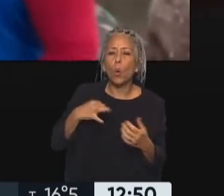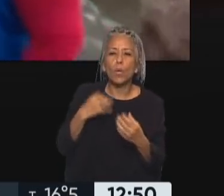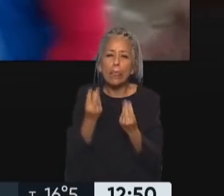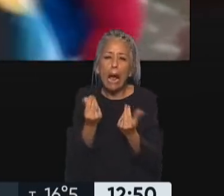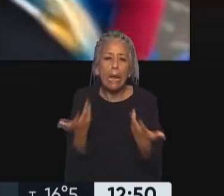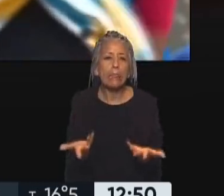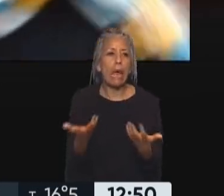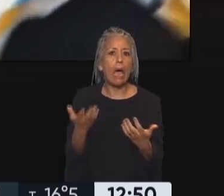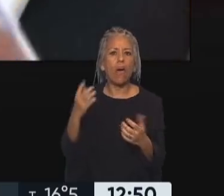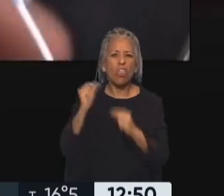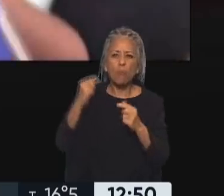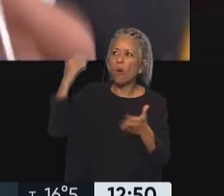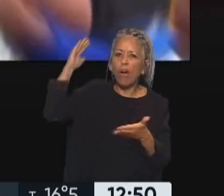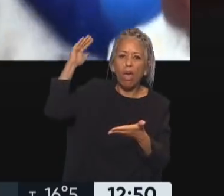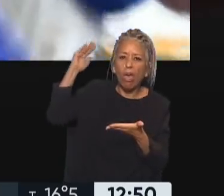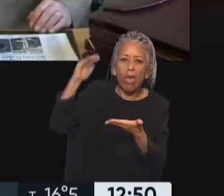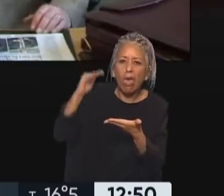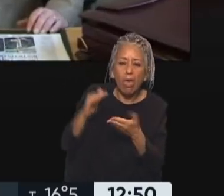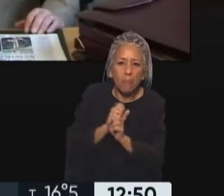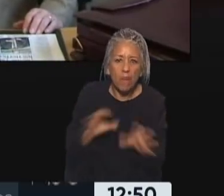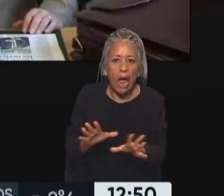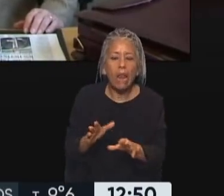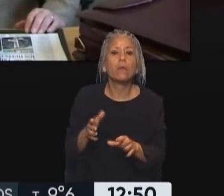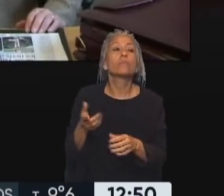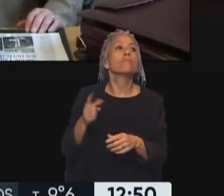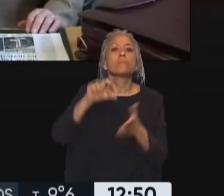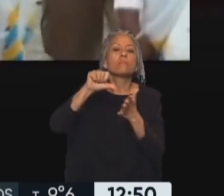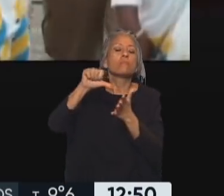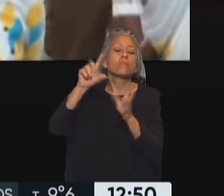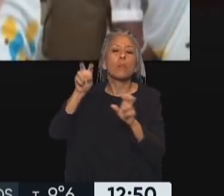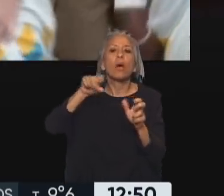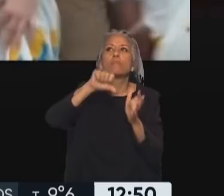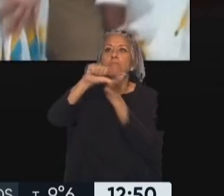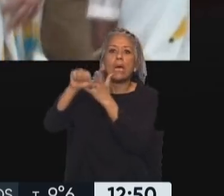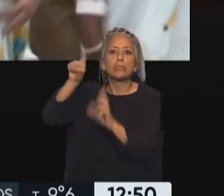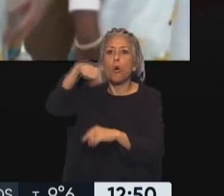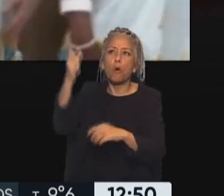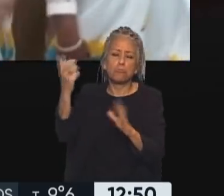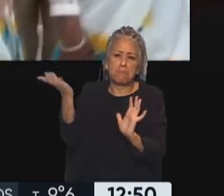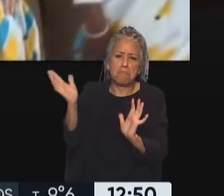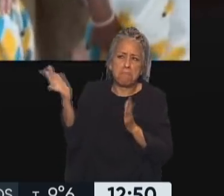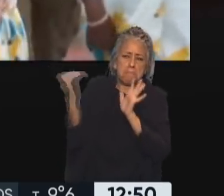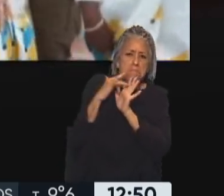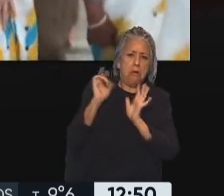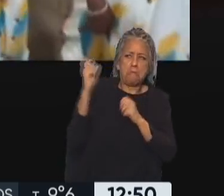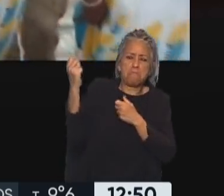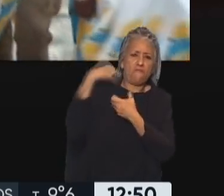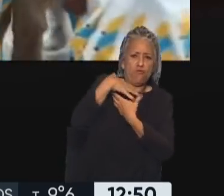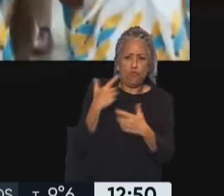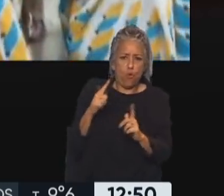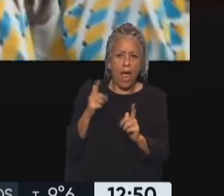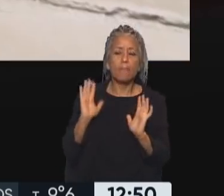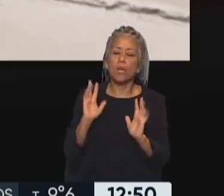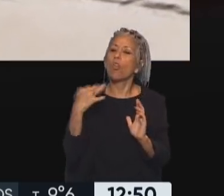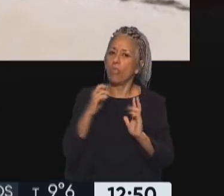años. Y quizás los temas de política exterior no tienen mucho que ver o no influyen tanto, pero en parte sí, hay que decirlo. Y hay un tema